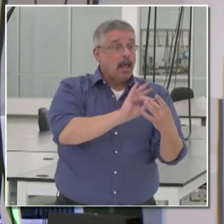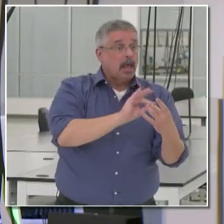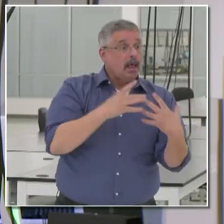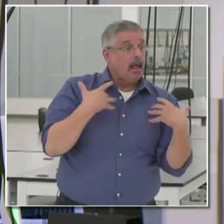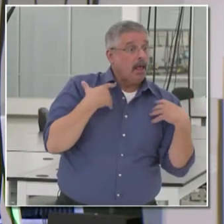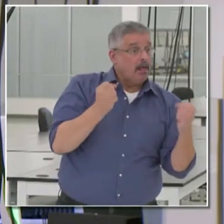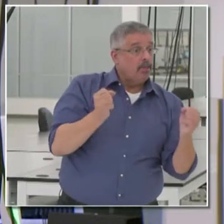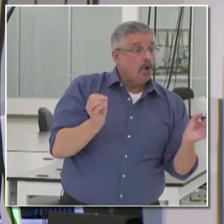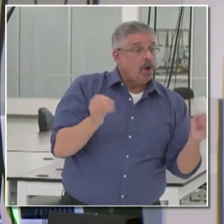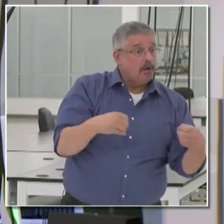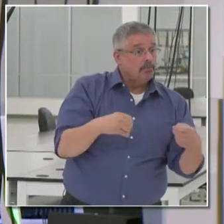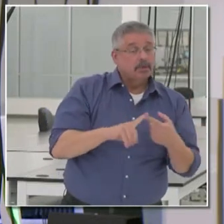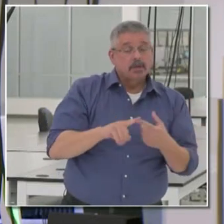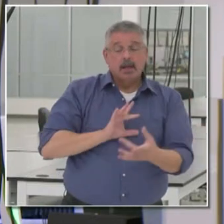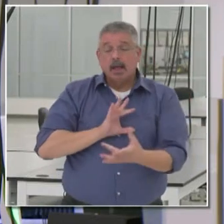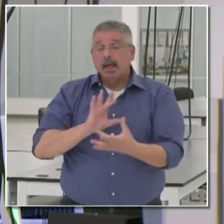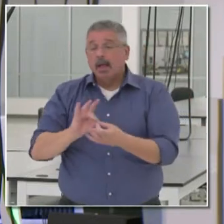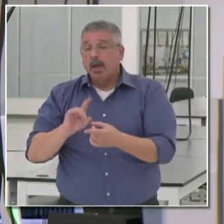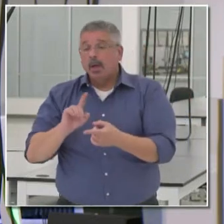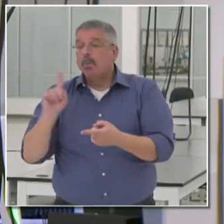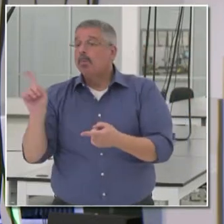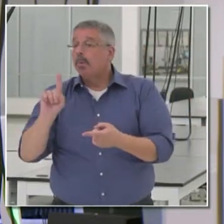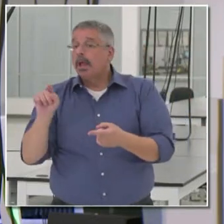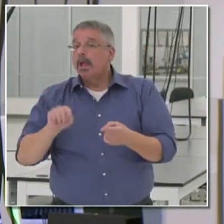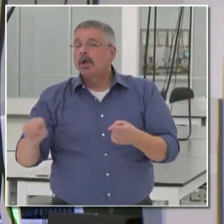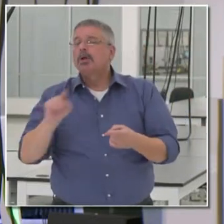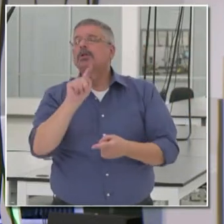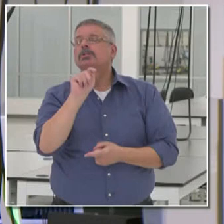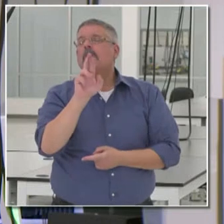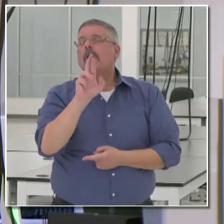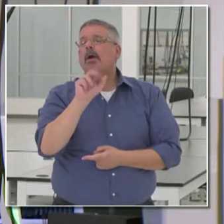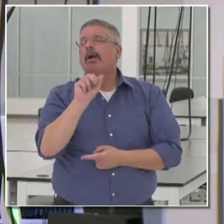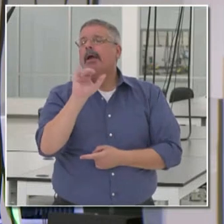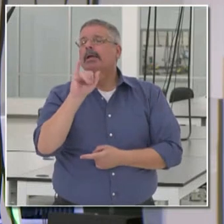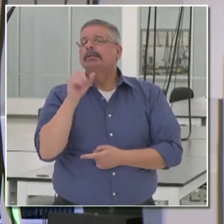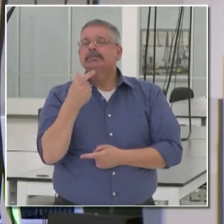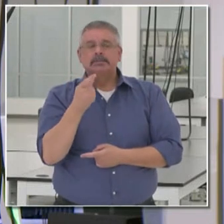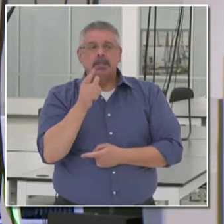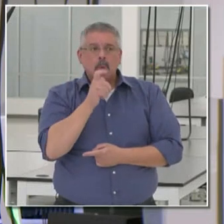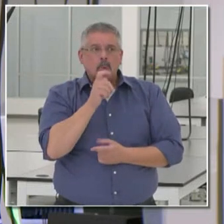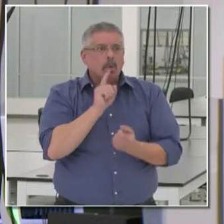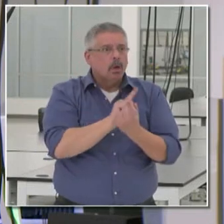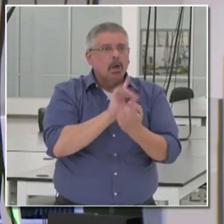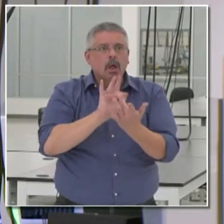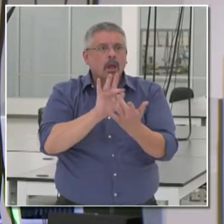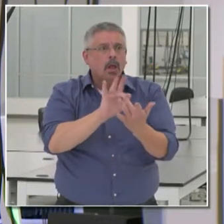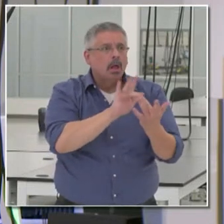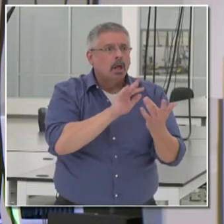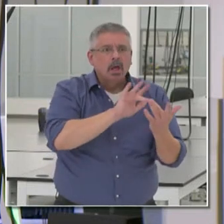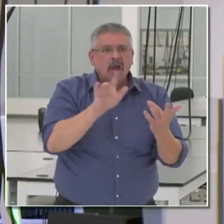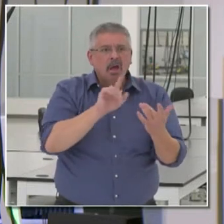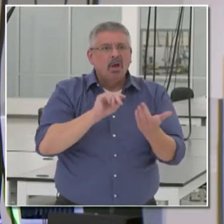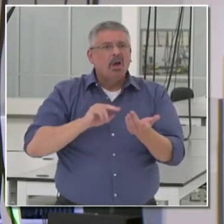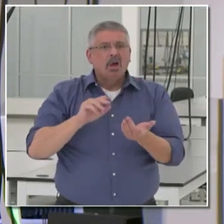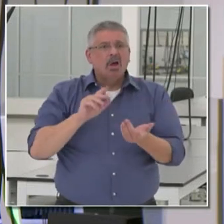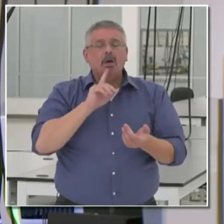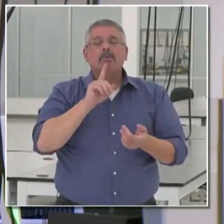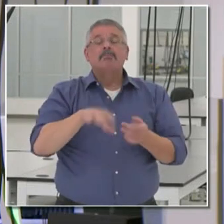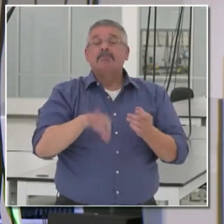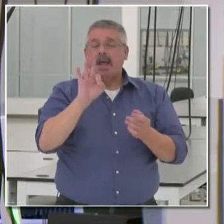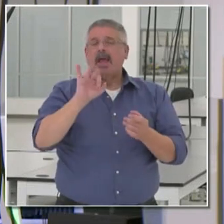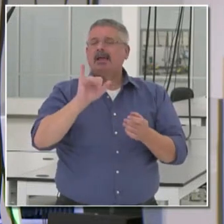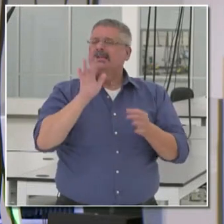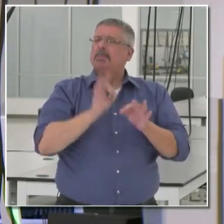conectarnos con los oficiales de la salud locales y con protocolos de cuentas de trazado para es